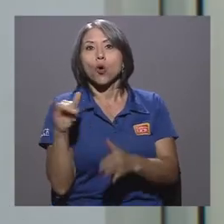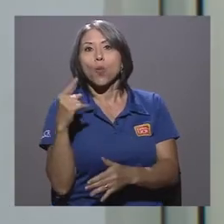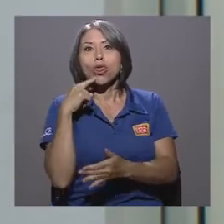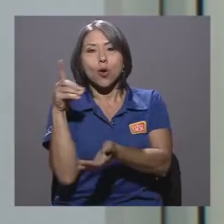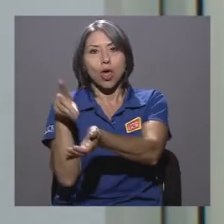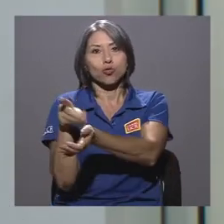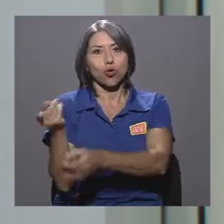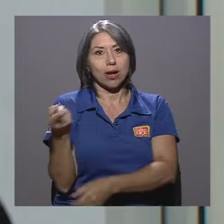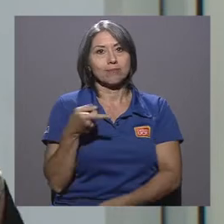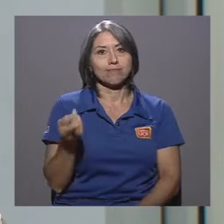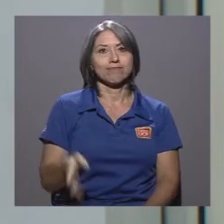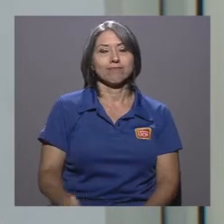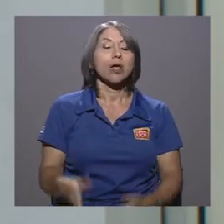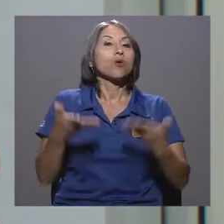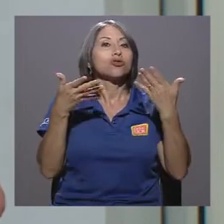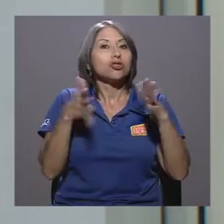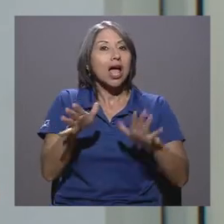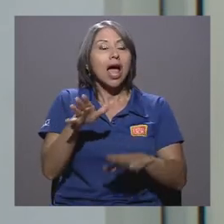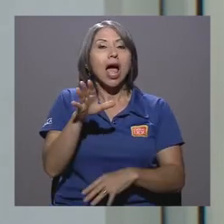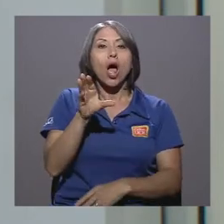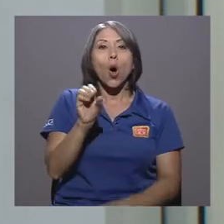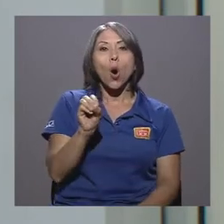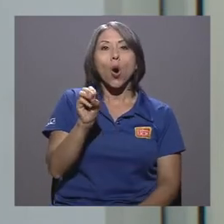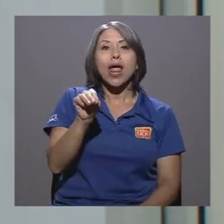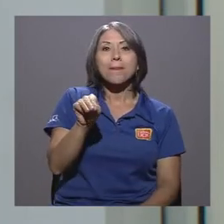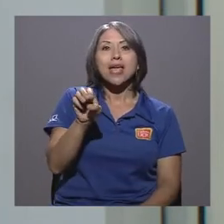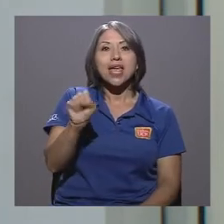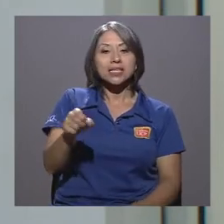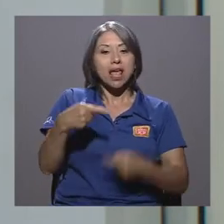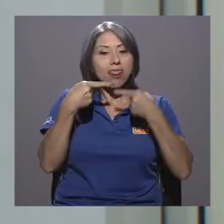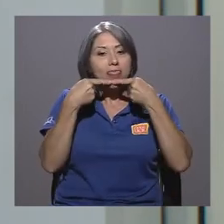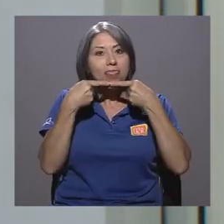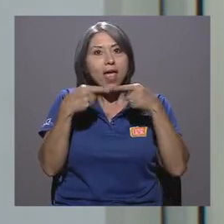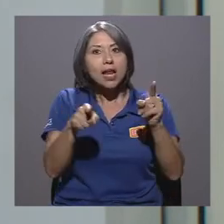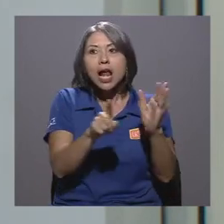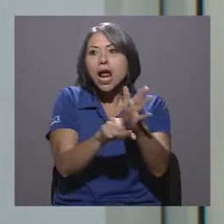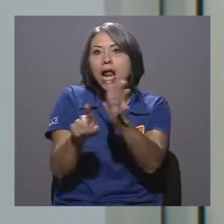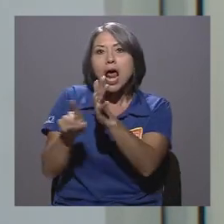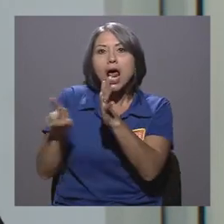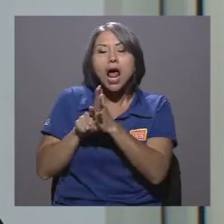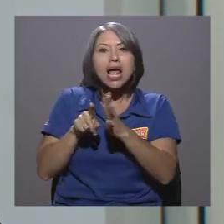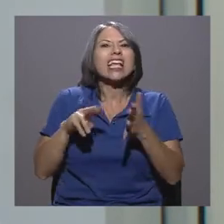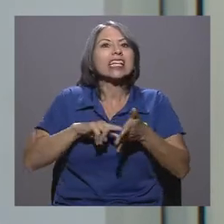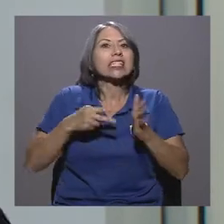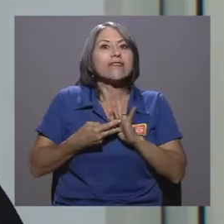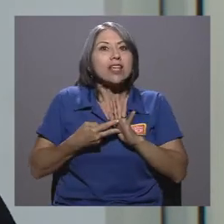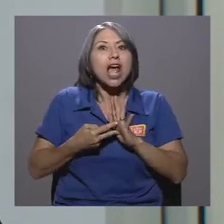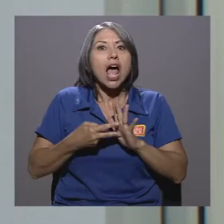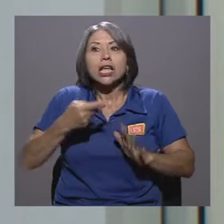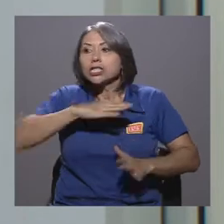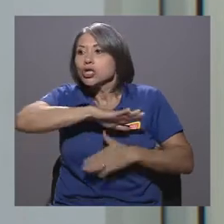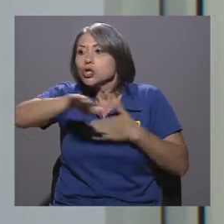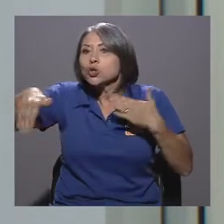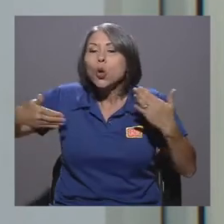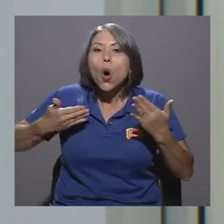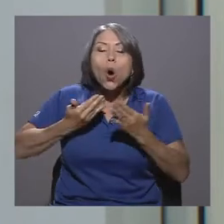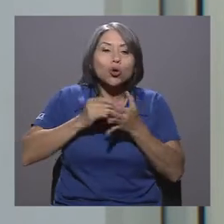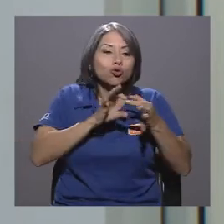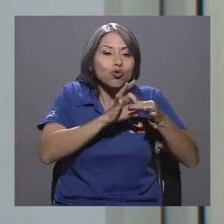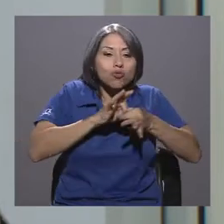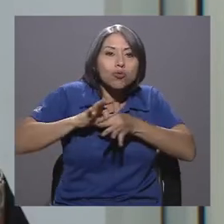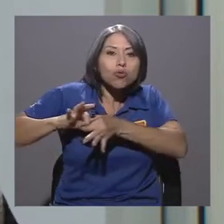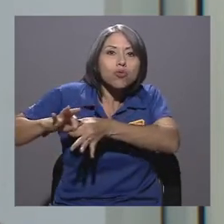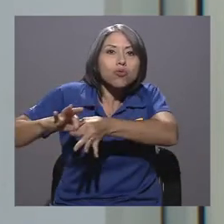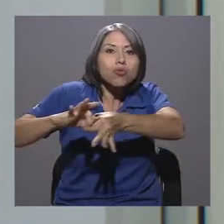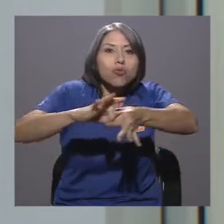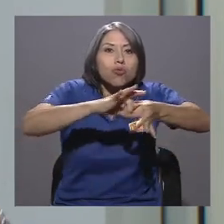para nosotros, esta declaratoria que hace la OMS, es que los sistemas y actuamos de forma armónica y